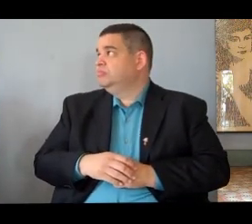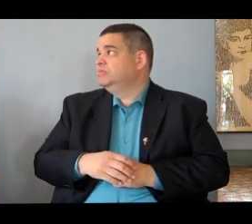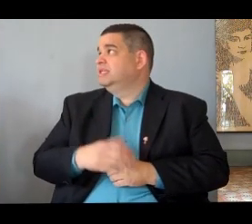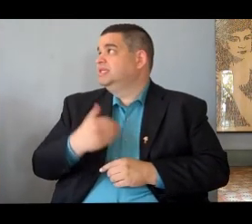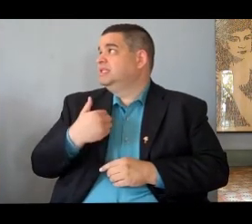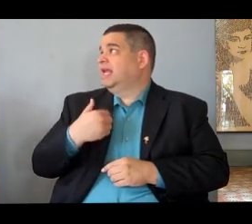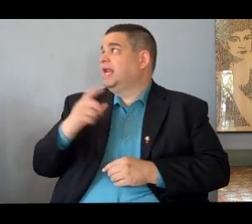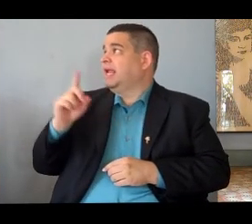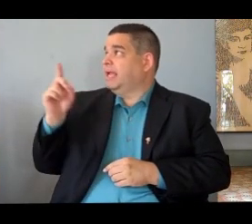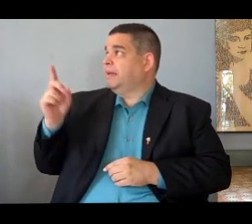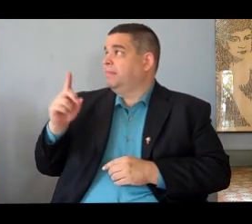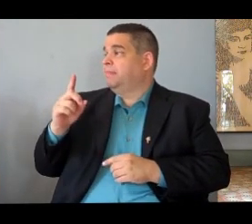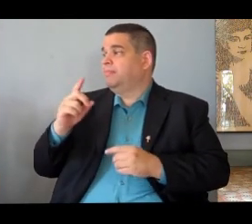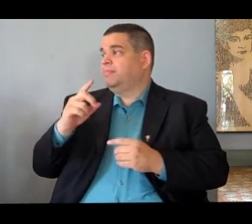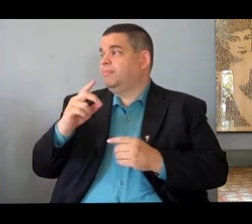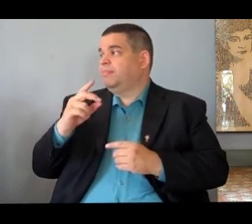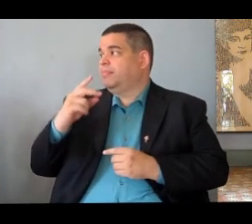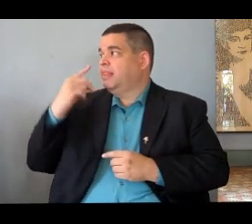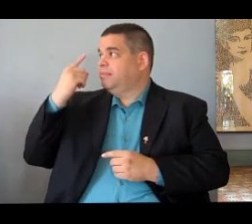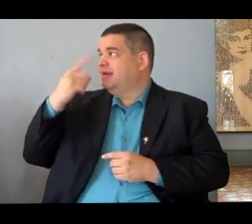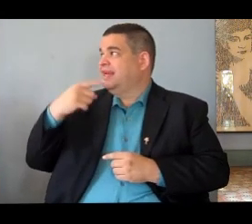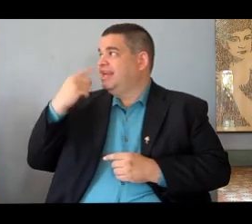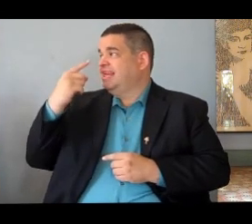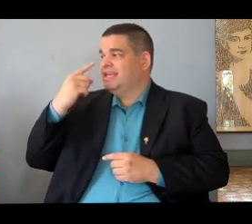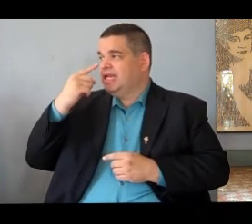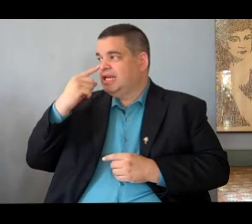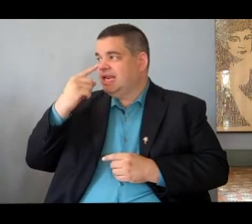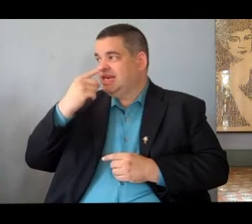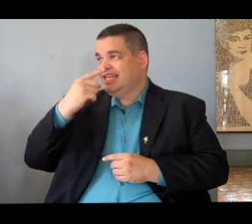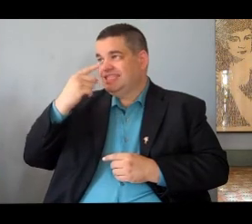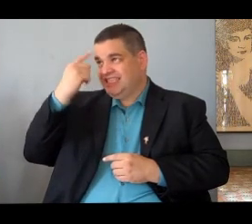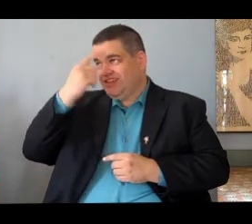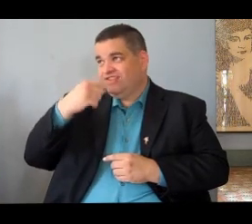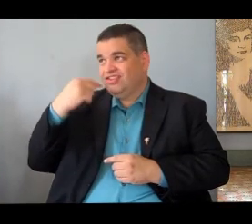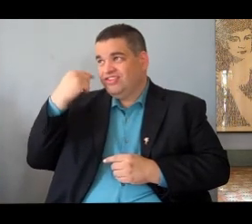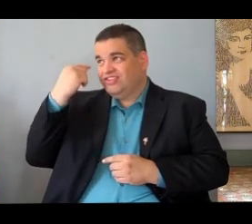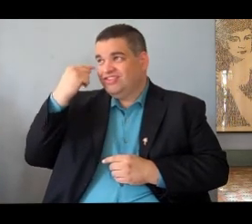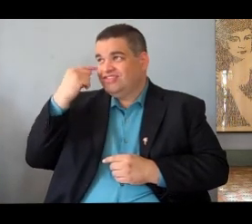vi? Lo viste. Bueno, yo veo lo que parece en la nariz y los ojos. No he visto nada. Él dice que sí